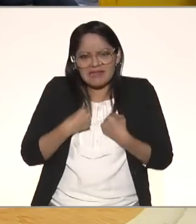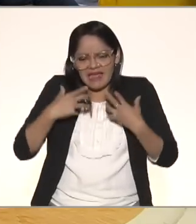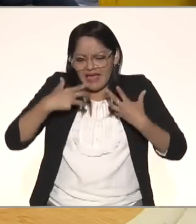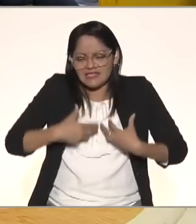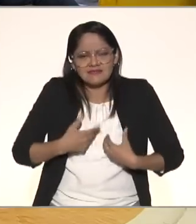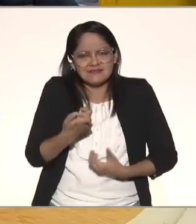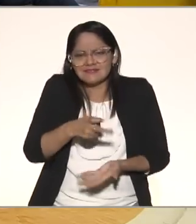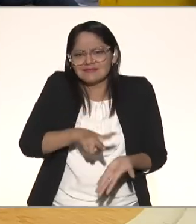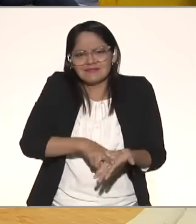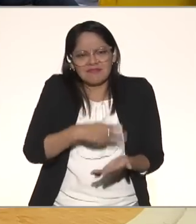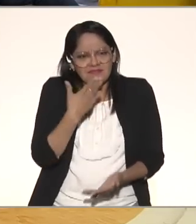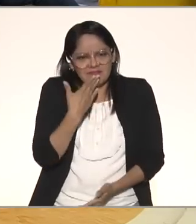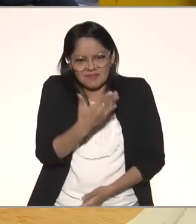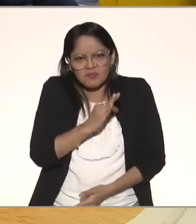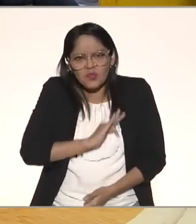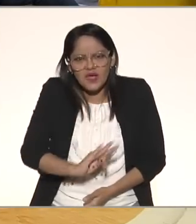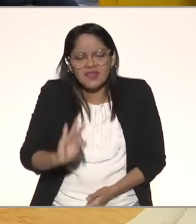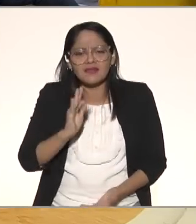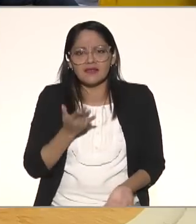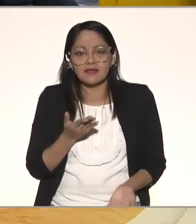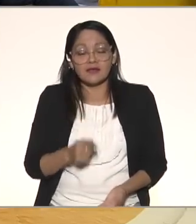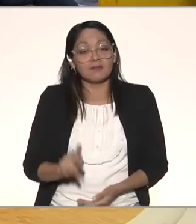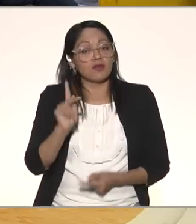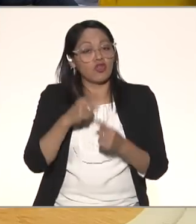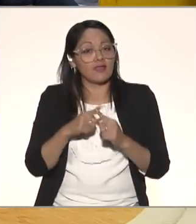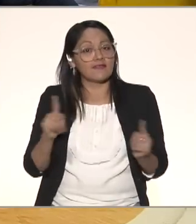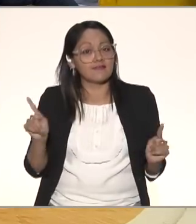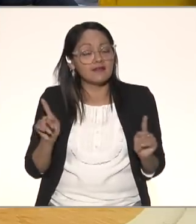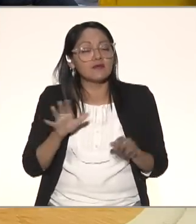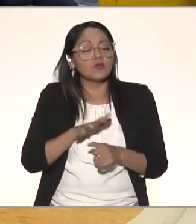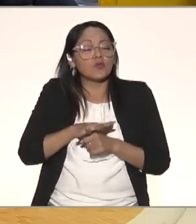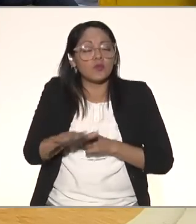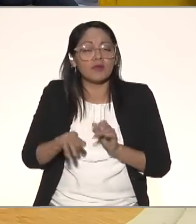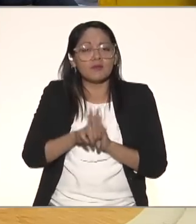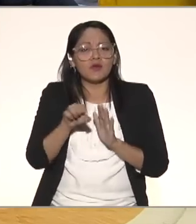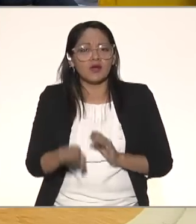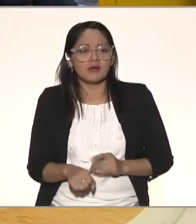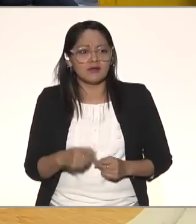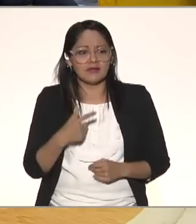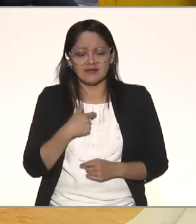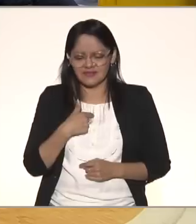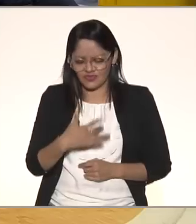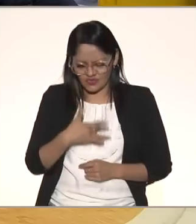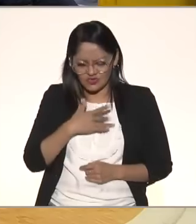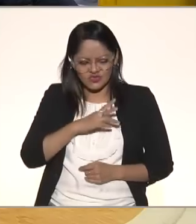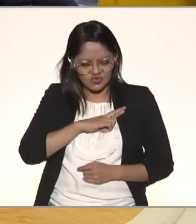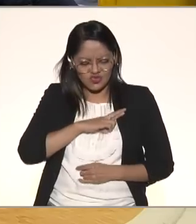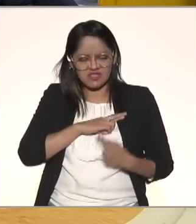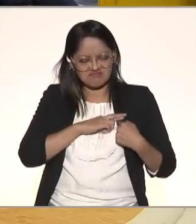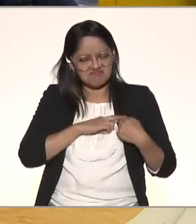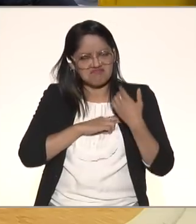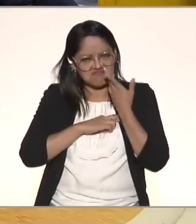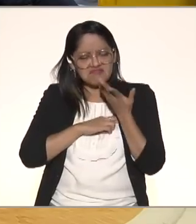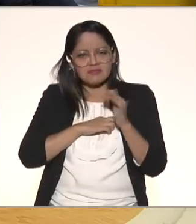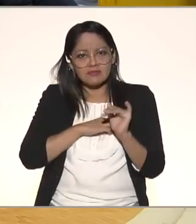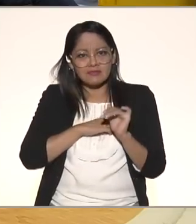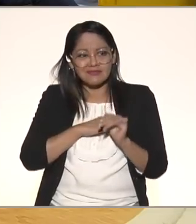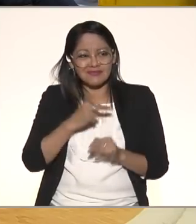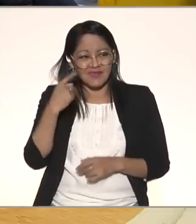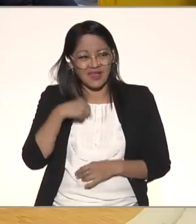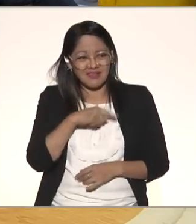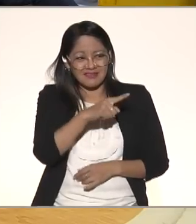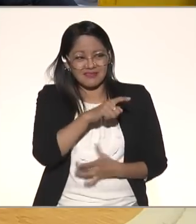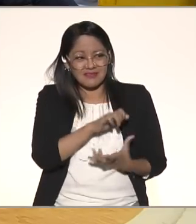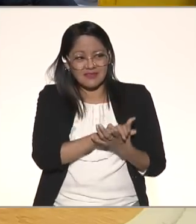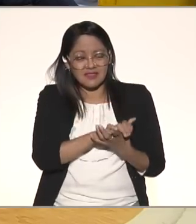que es válido. Pero lo que no es válido efectivamente es unirte a alguien cuando tú sabes que no estás en la